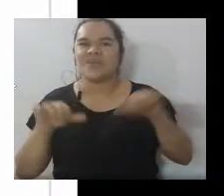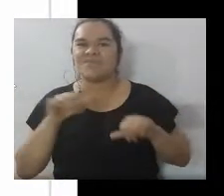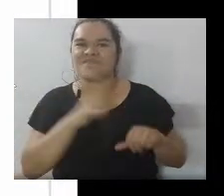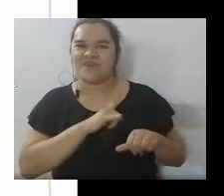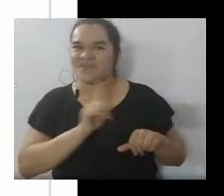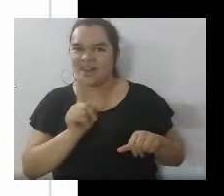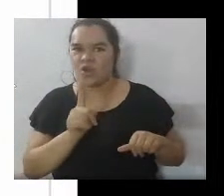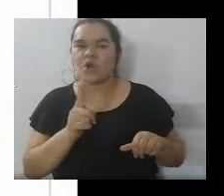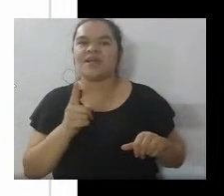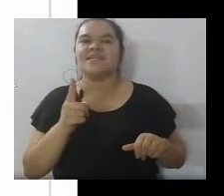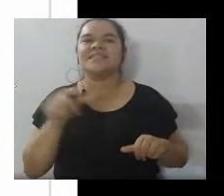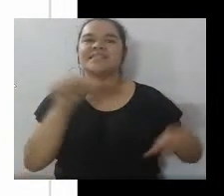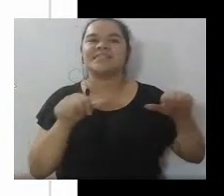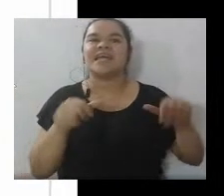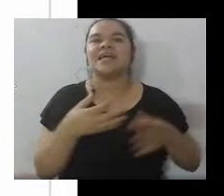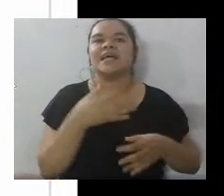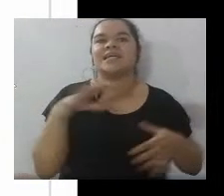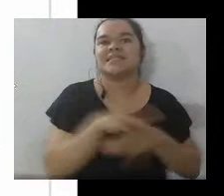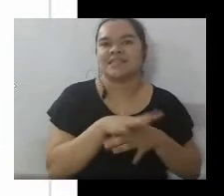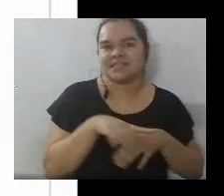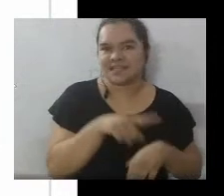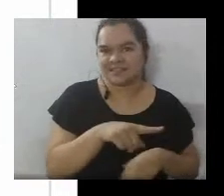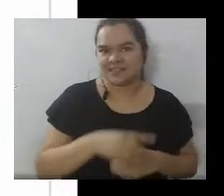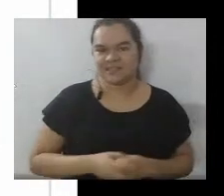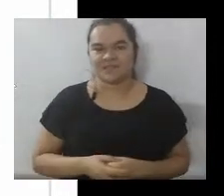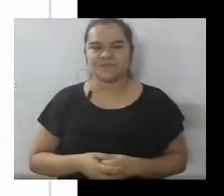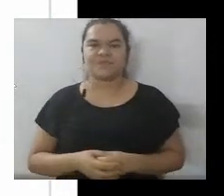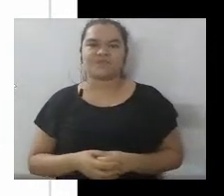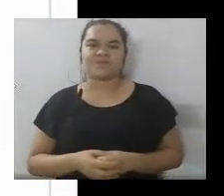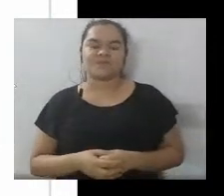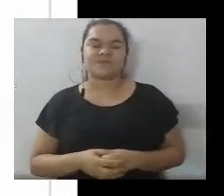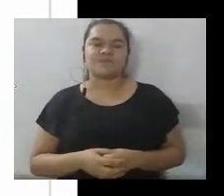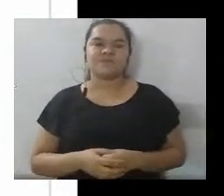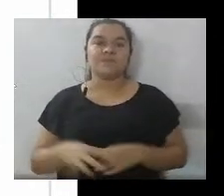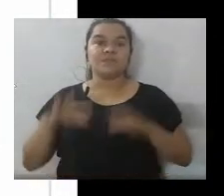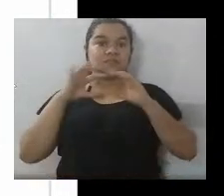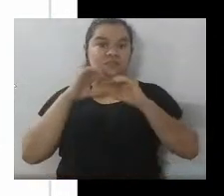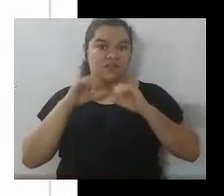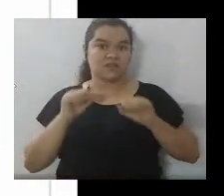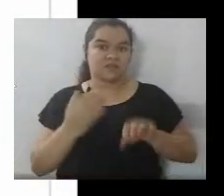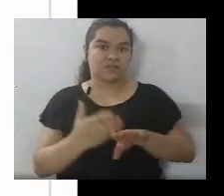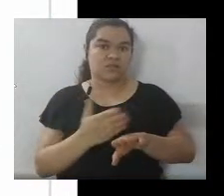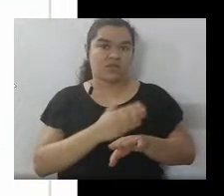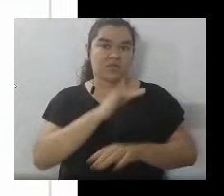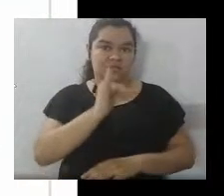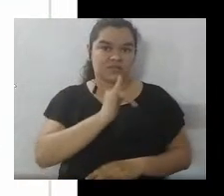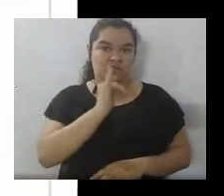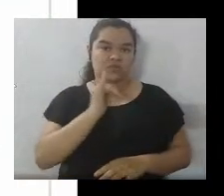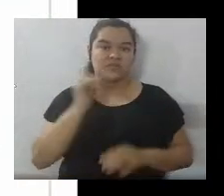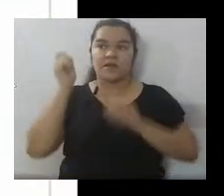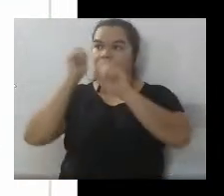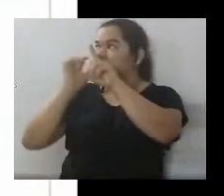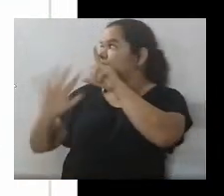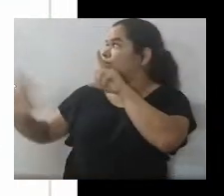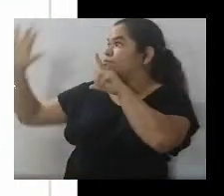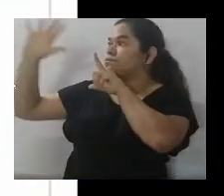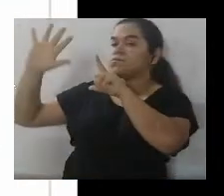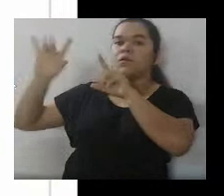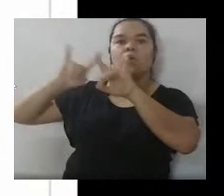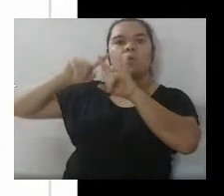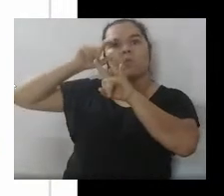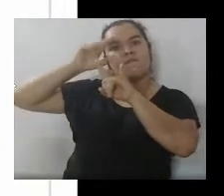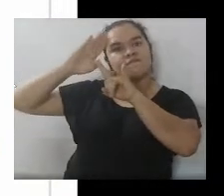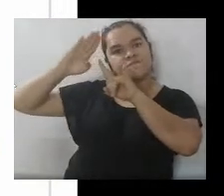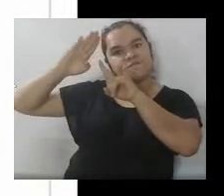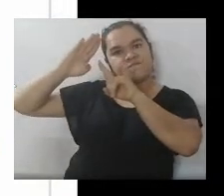Exactas. Como les mostraba el secretario de extensión de nuestra facultad, ustedes para acceder a información de nuestra carrera tienen